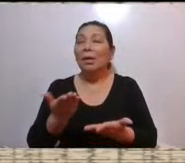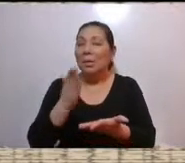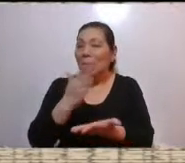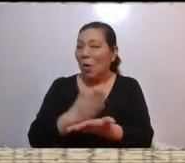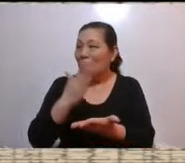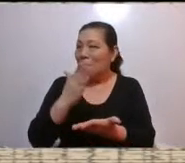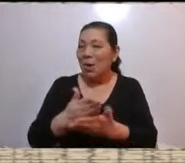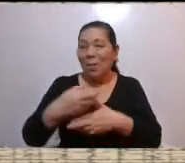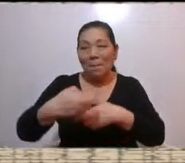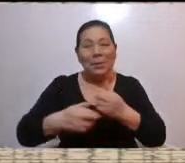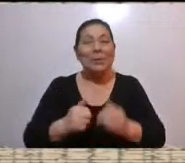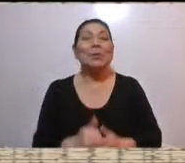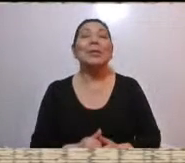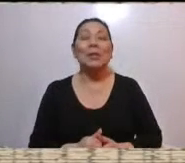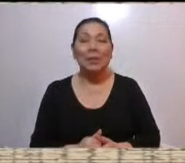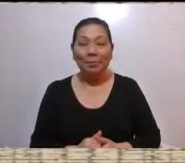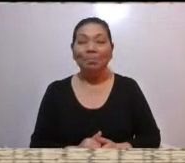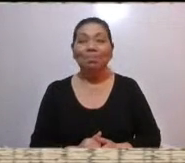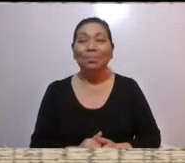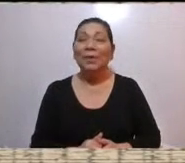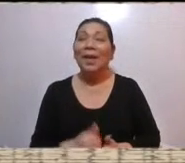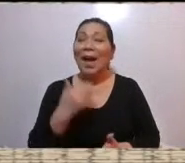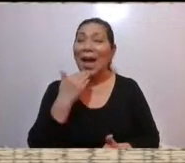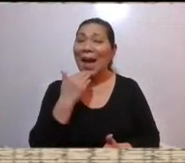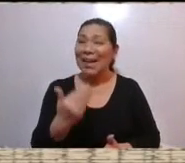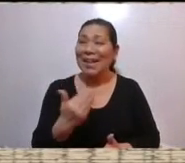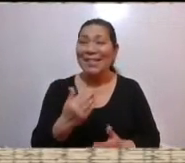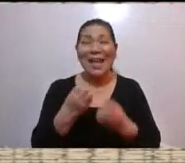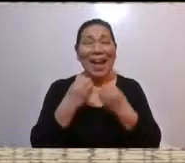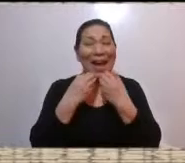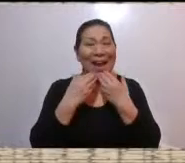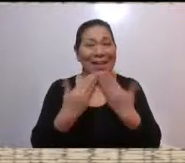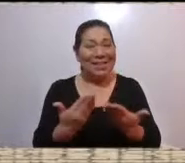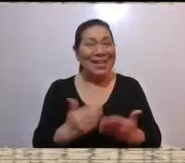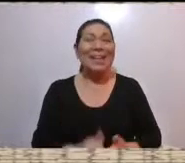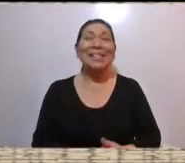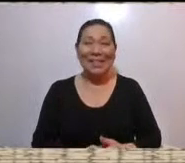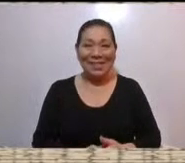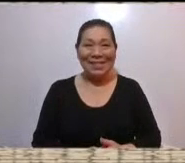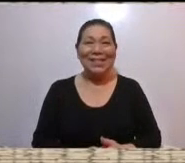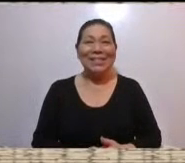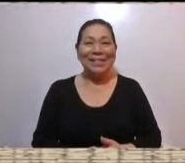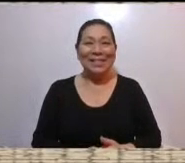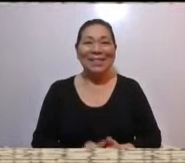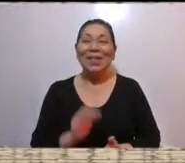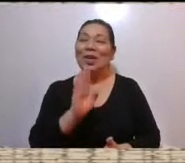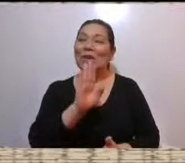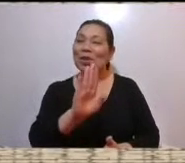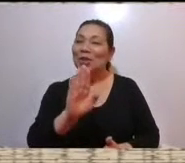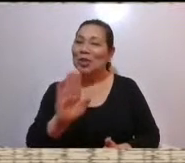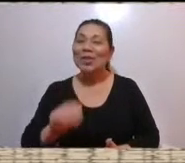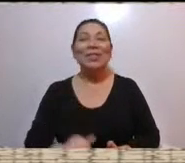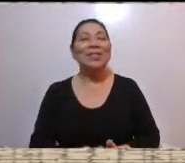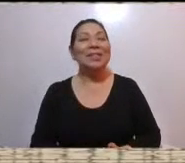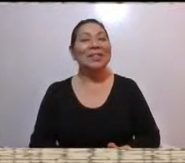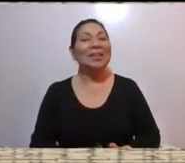efectos interpartes del proceso. Bien, le agradezco muchísimo